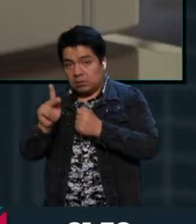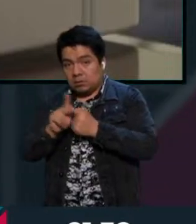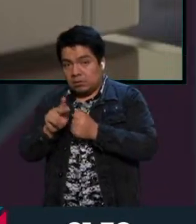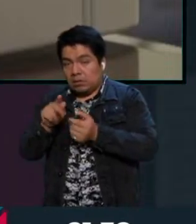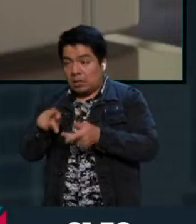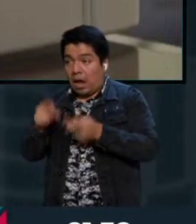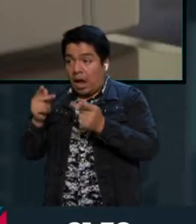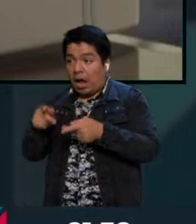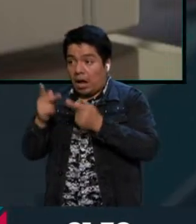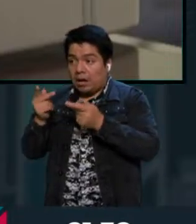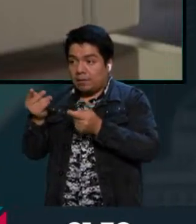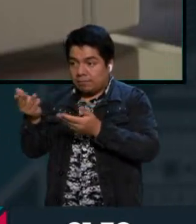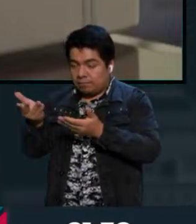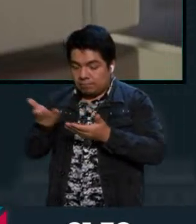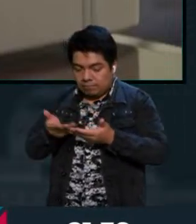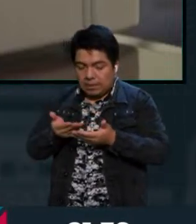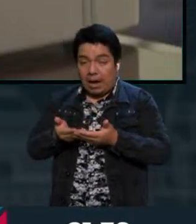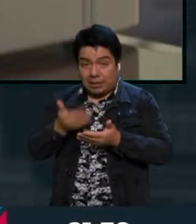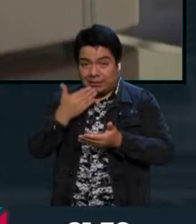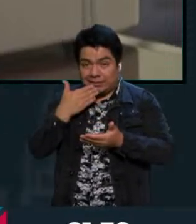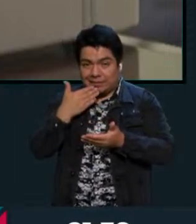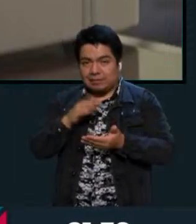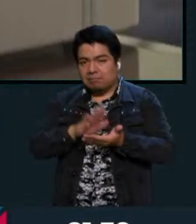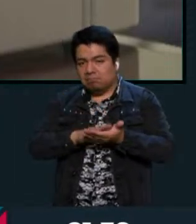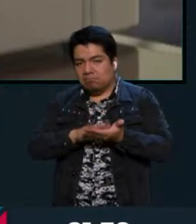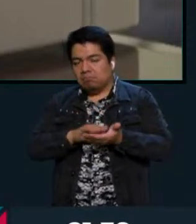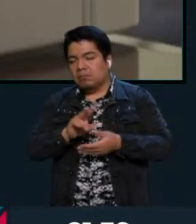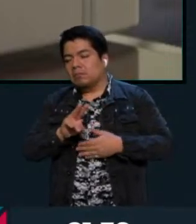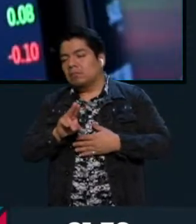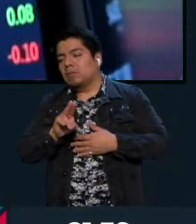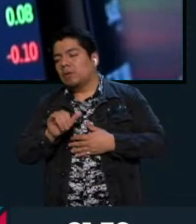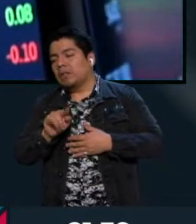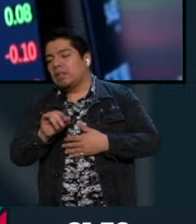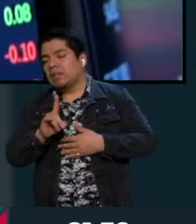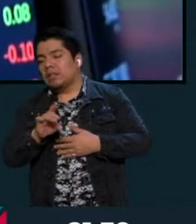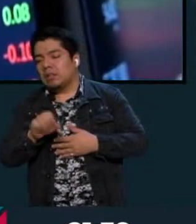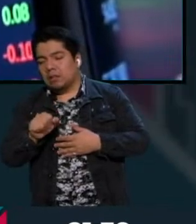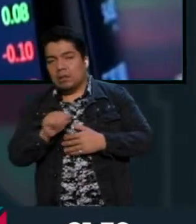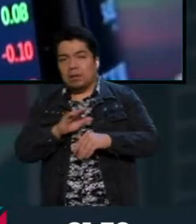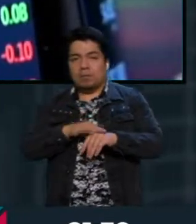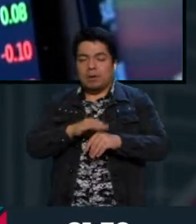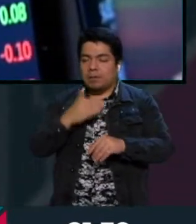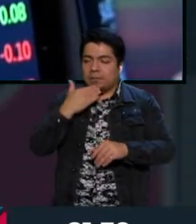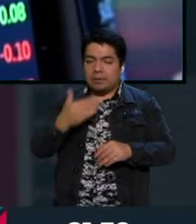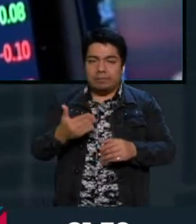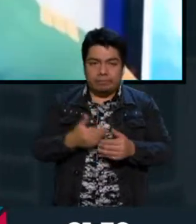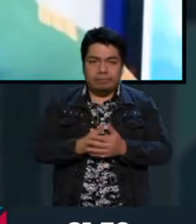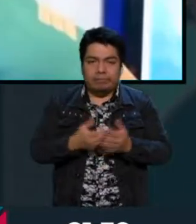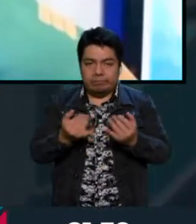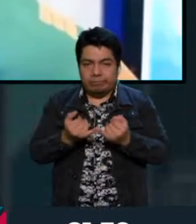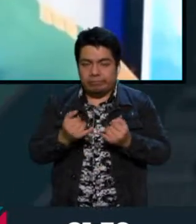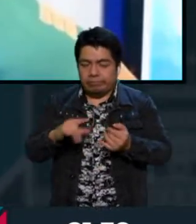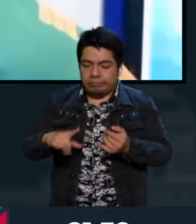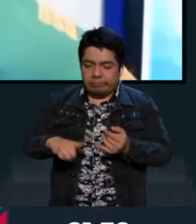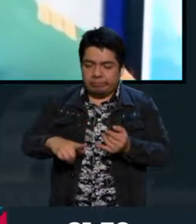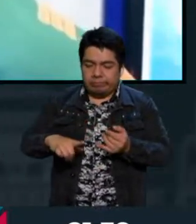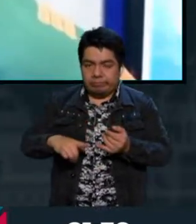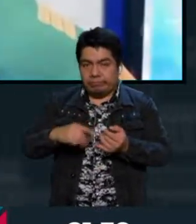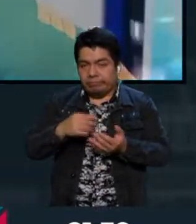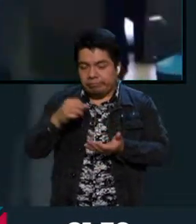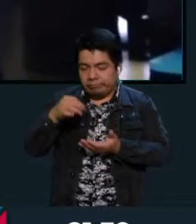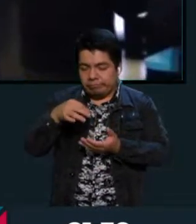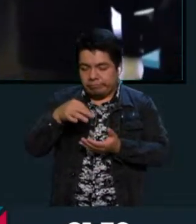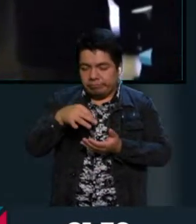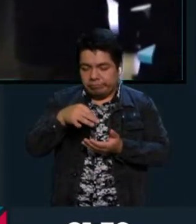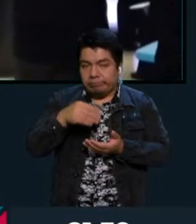venden, y pues en ese sentido sus utilidades pueden mejorar de manera natural, y eso pues ayuda también incluso al gobierno porque la recaudación